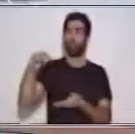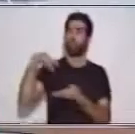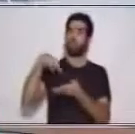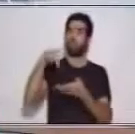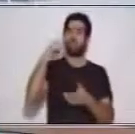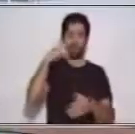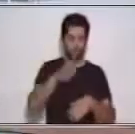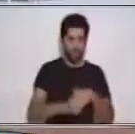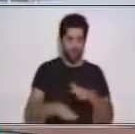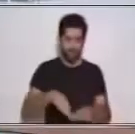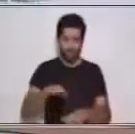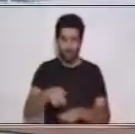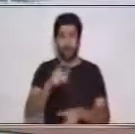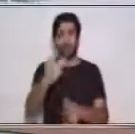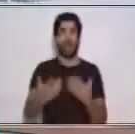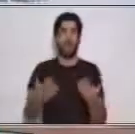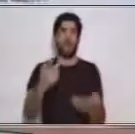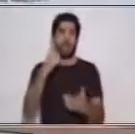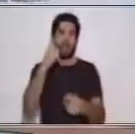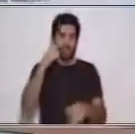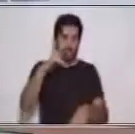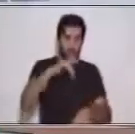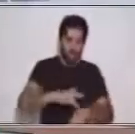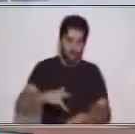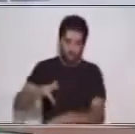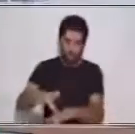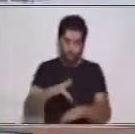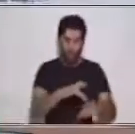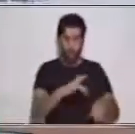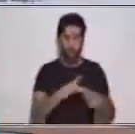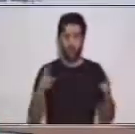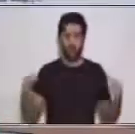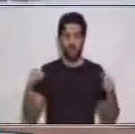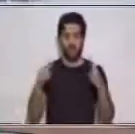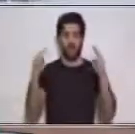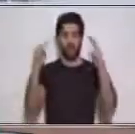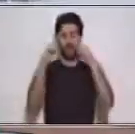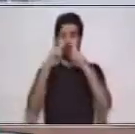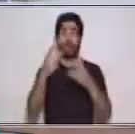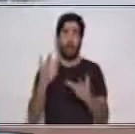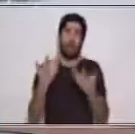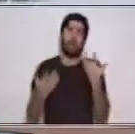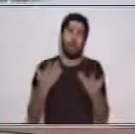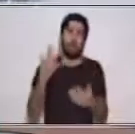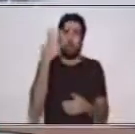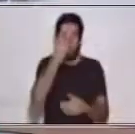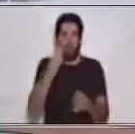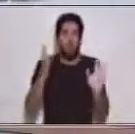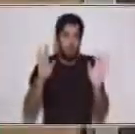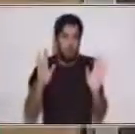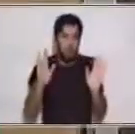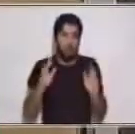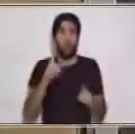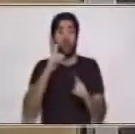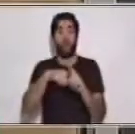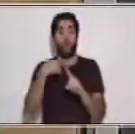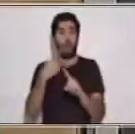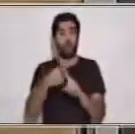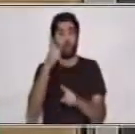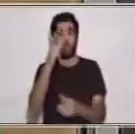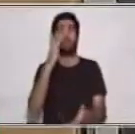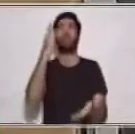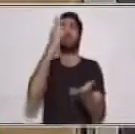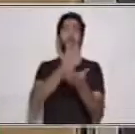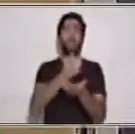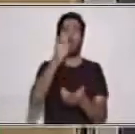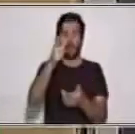está pisando algún monumento o vestigio prehispánico suena increíble. Si se encuentra en el departamento más